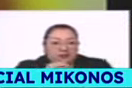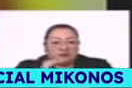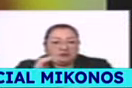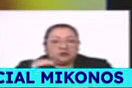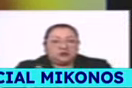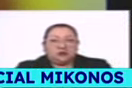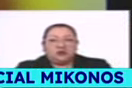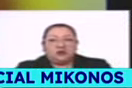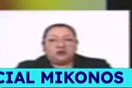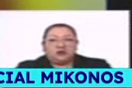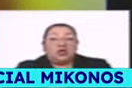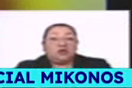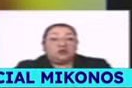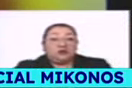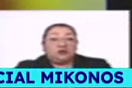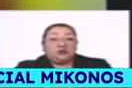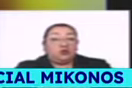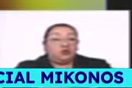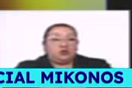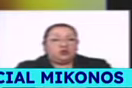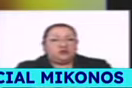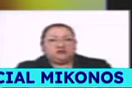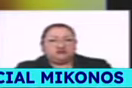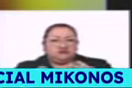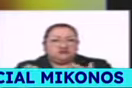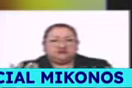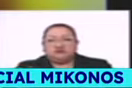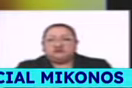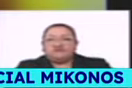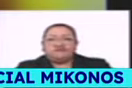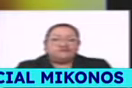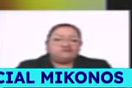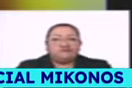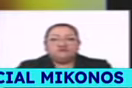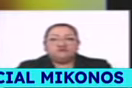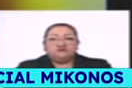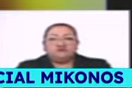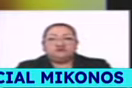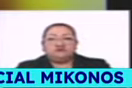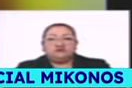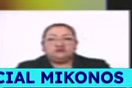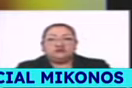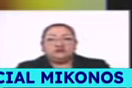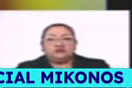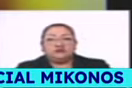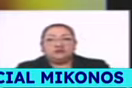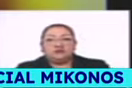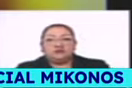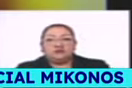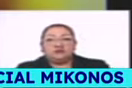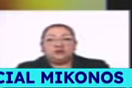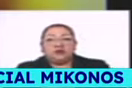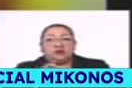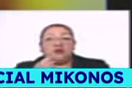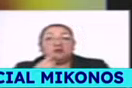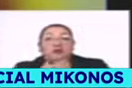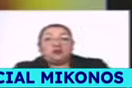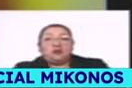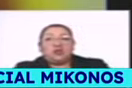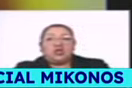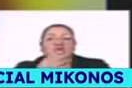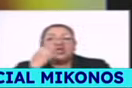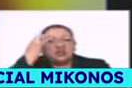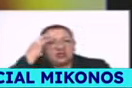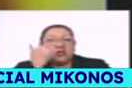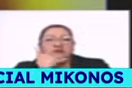A nosotros, con todo esto, después de que hicimos nuestra propia investigación, porque los propietarios nos pedían saber qué era lo